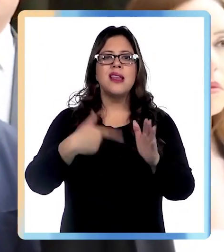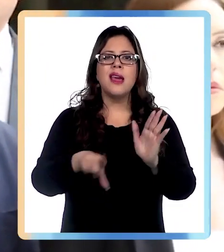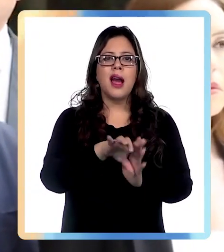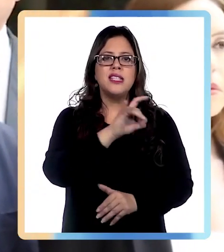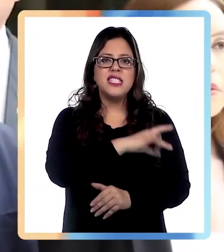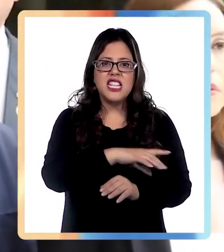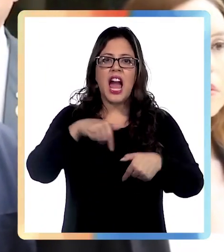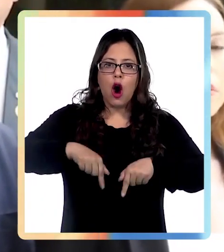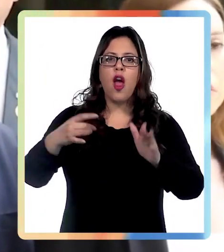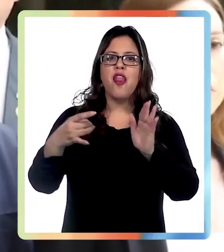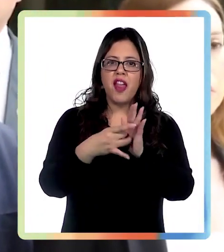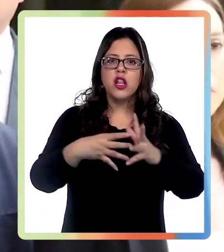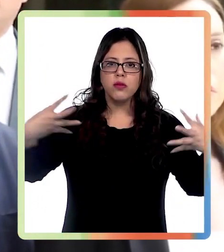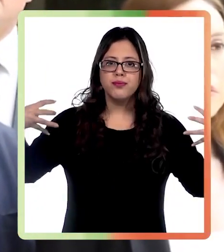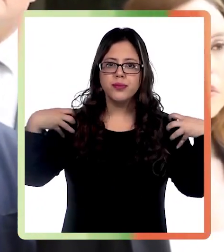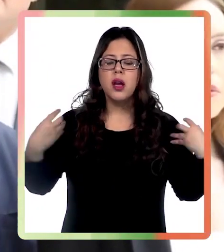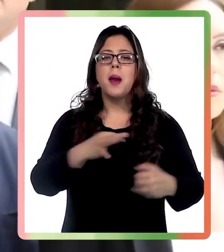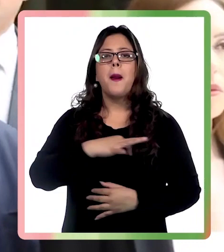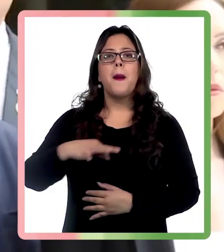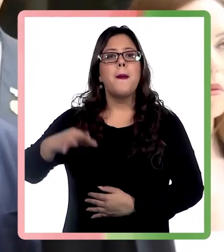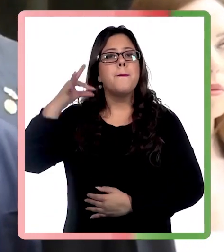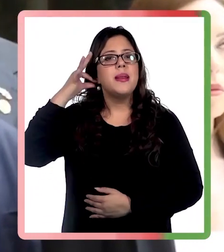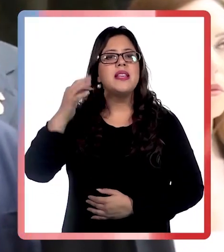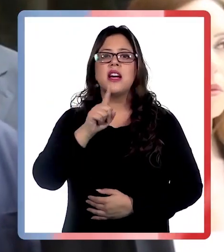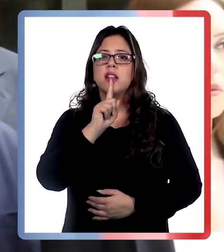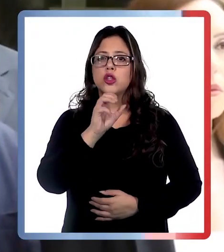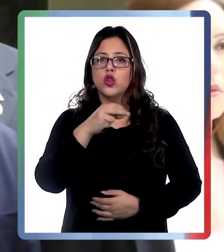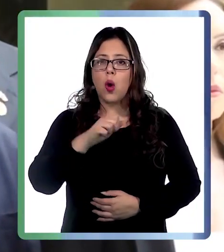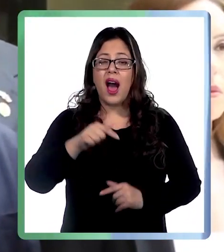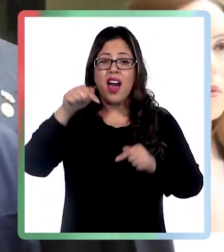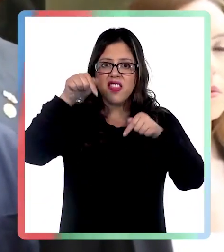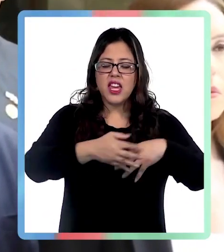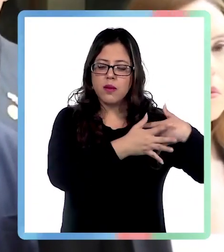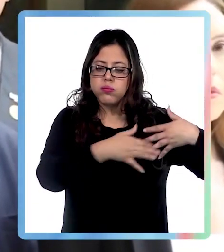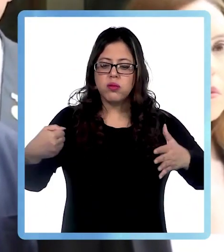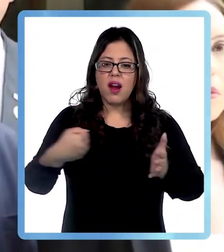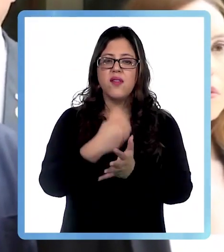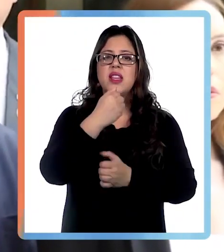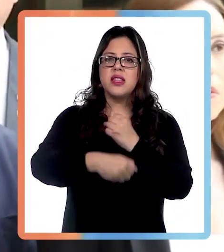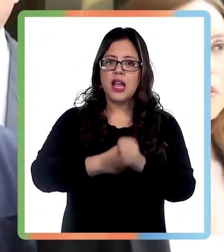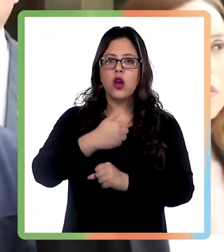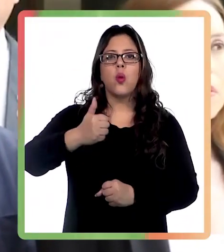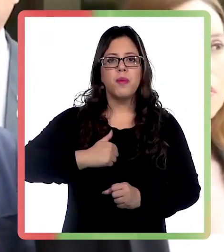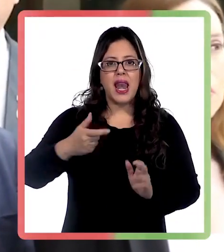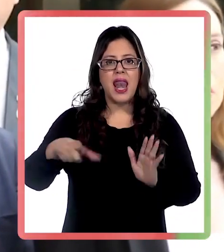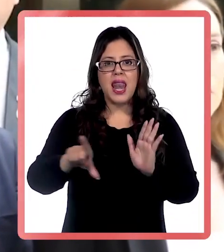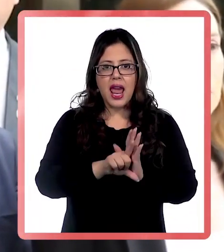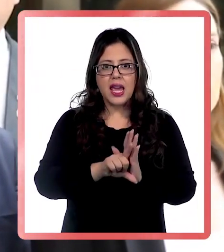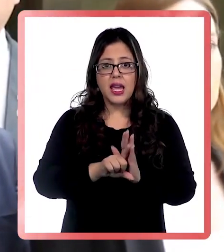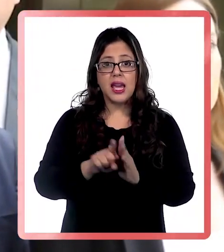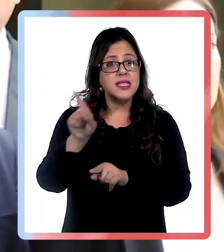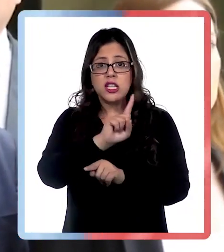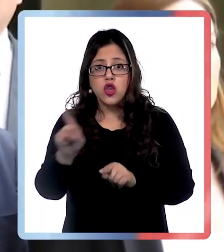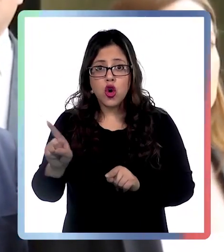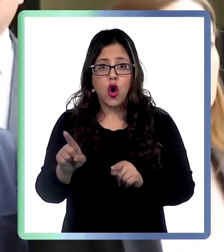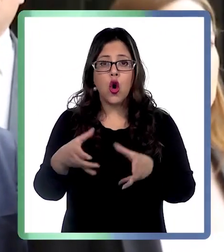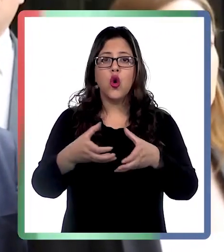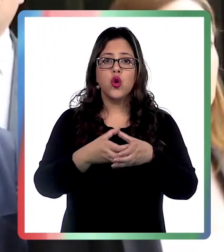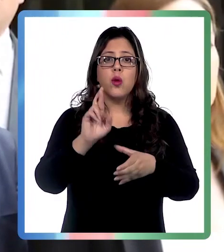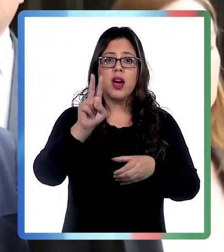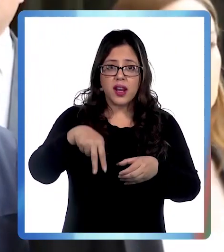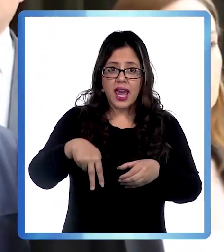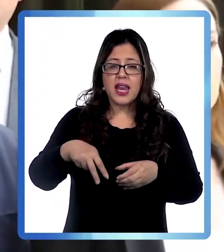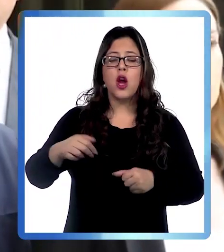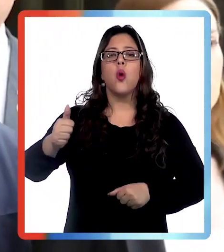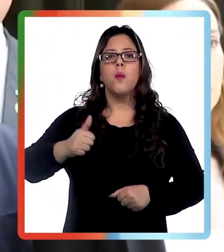ilegales en Chile cometiendo delitos ministra Toa tiene usted de aquí a fin de año para cumplir la ley y si no la bancada de